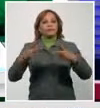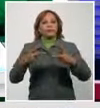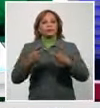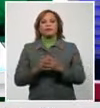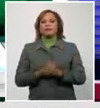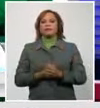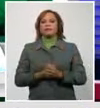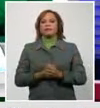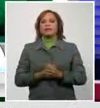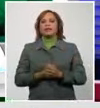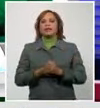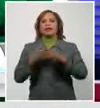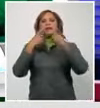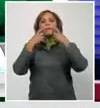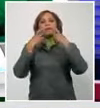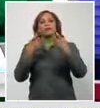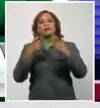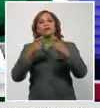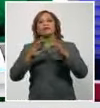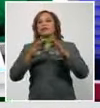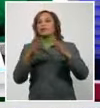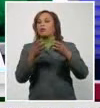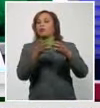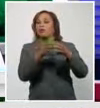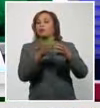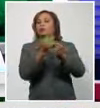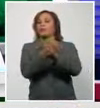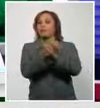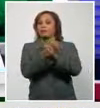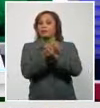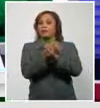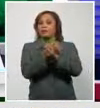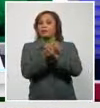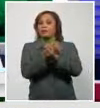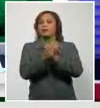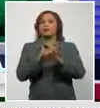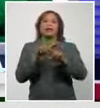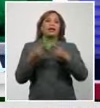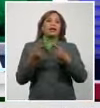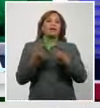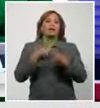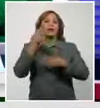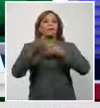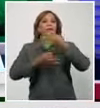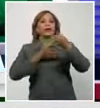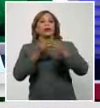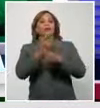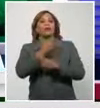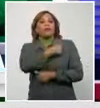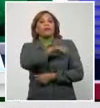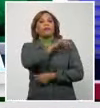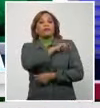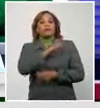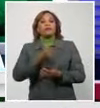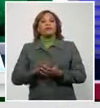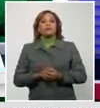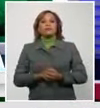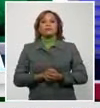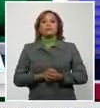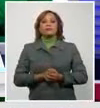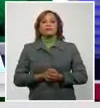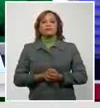la importancia de este grupo de riesgo. Y eso, traduciéndolo a la población, lo